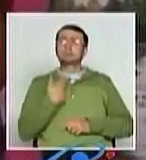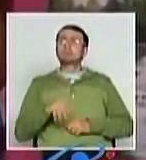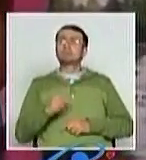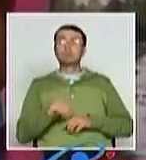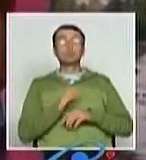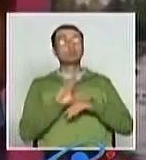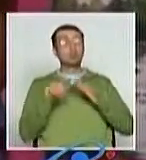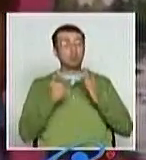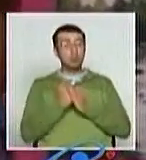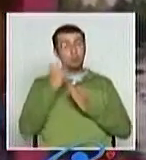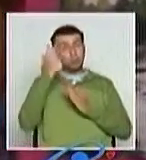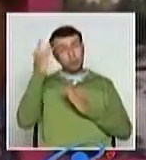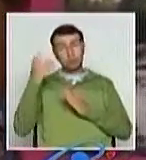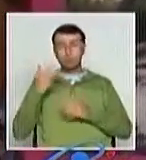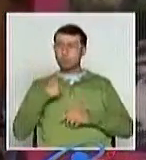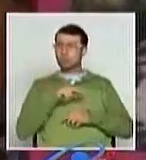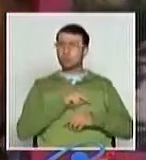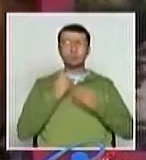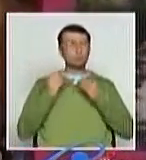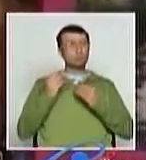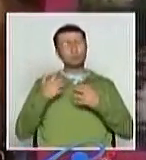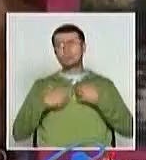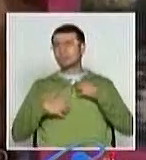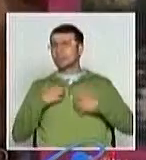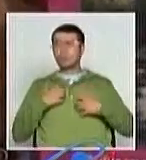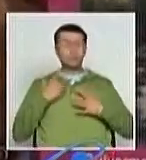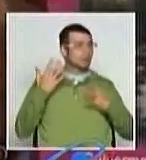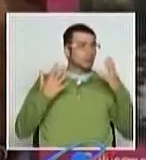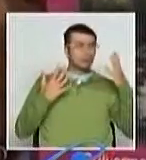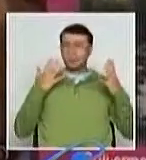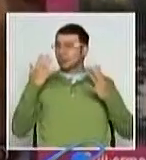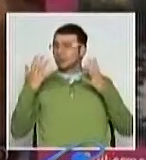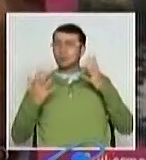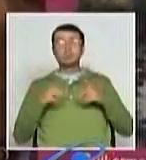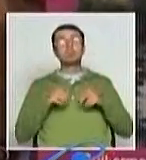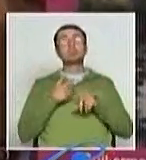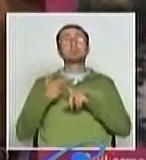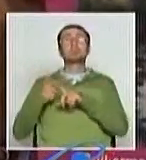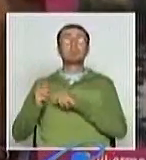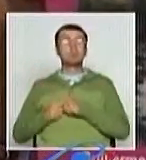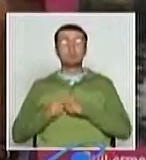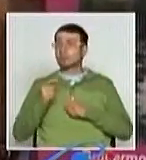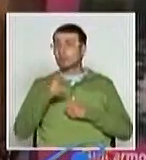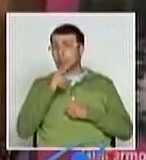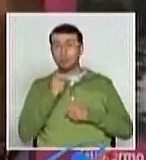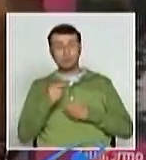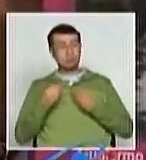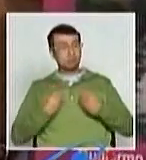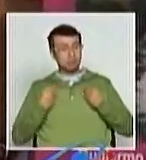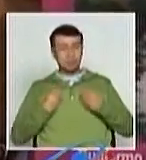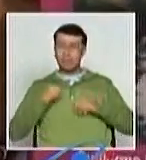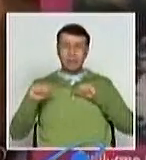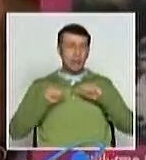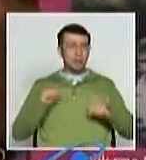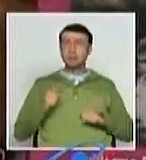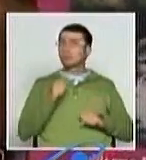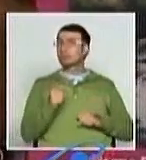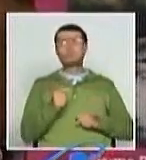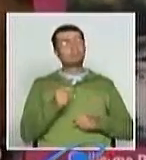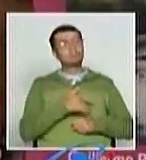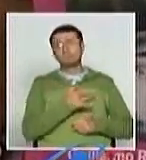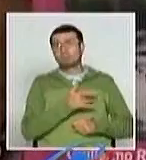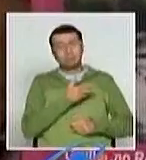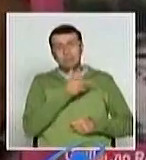porque estamos llenos de miedos de incertidumbres que no nos dejan vivir ni actuar no nos dejan gozar nuestra